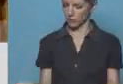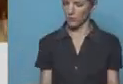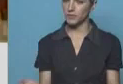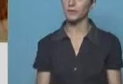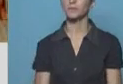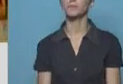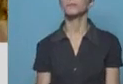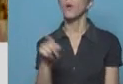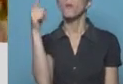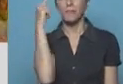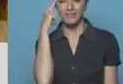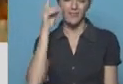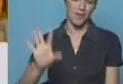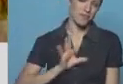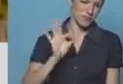lo que hemos hecho en todos estos años,